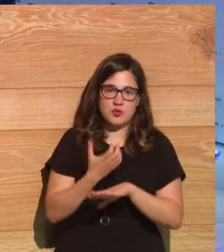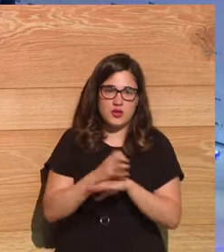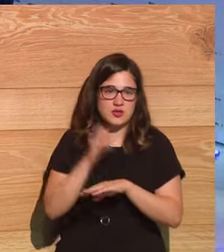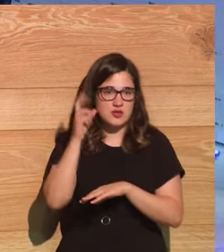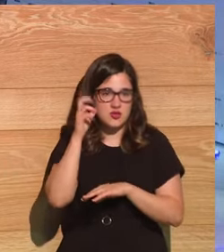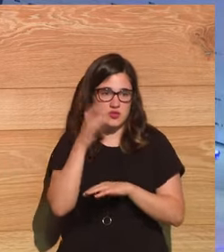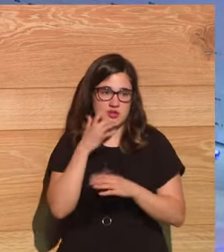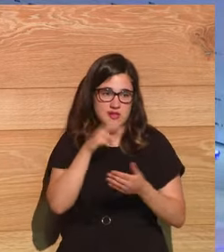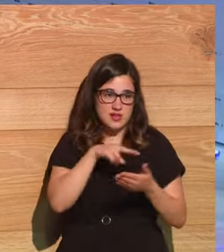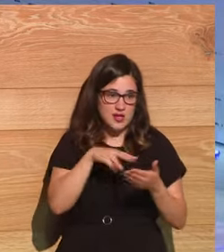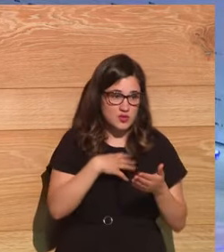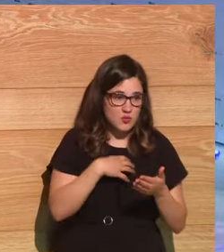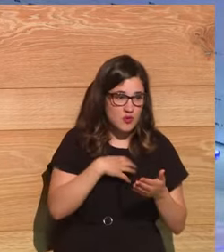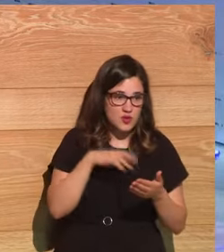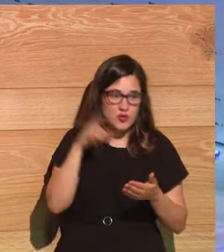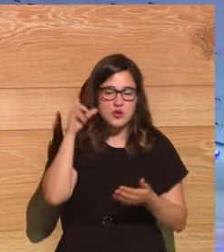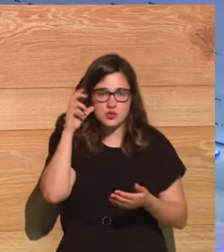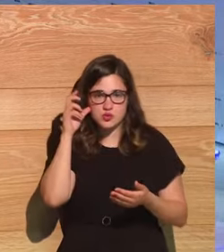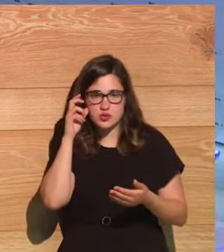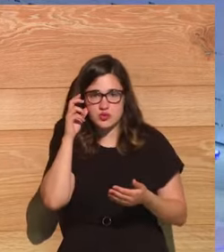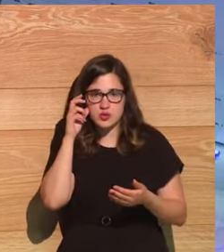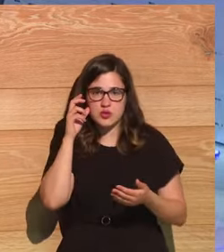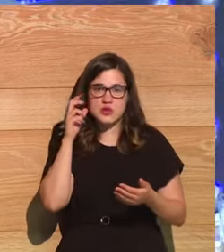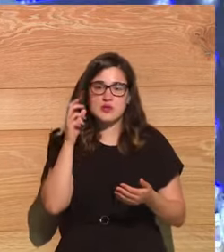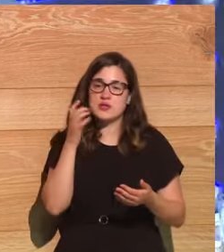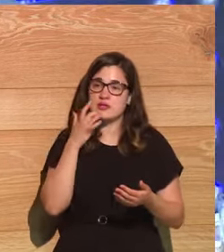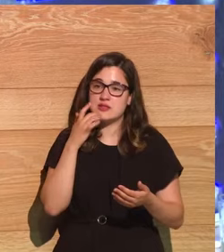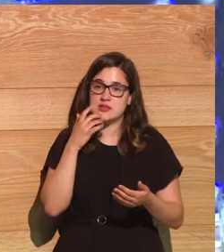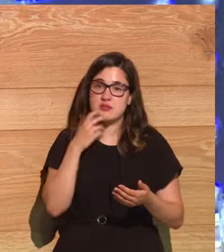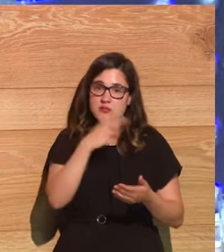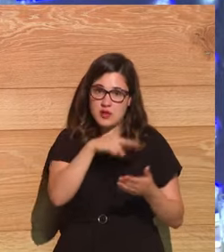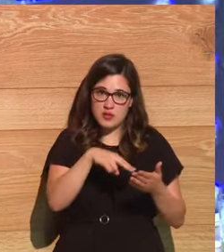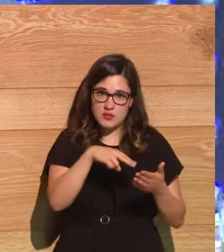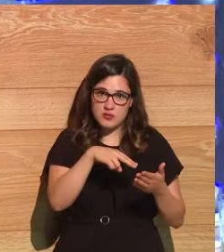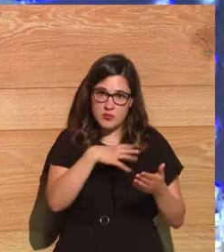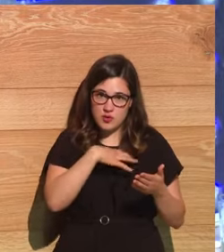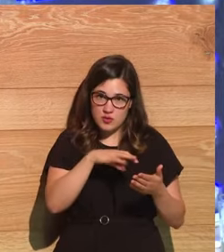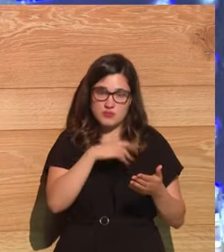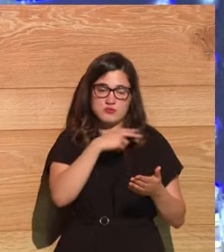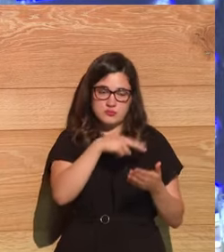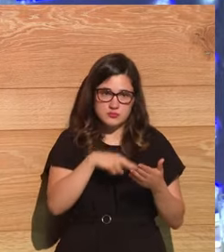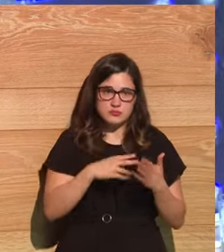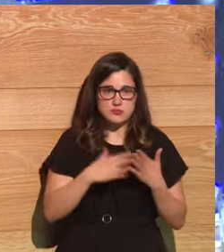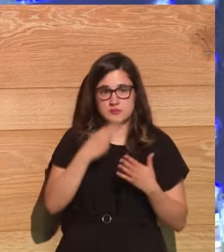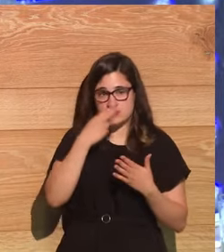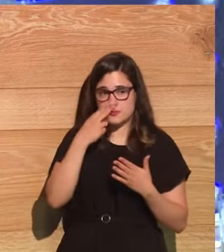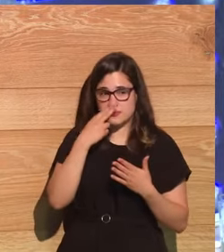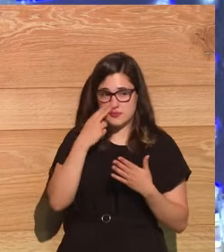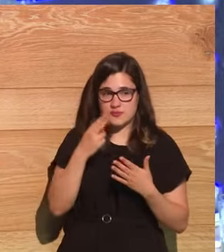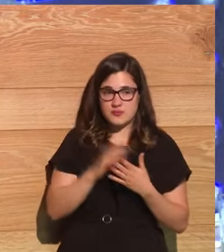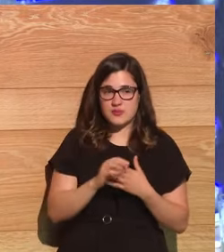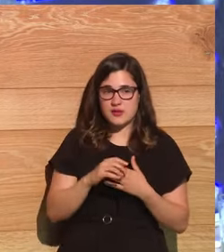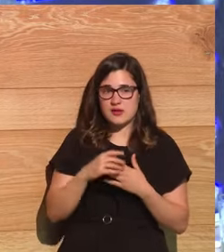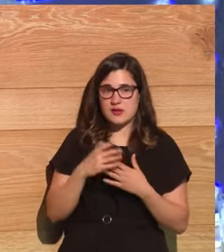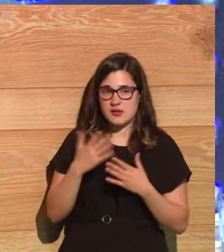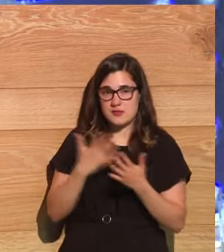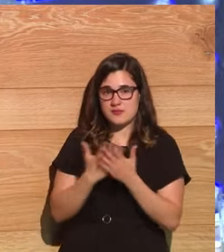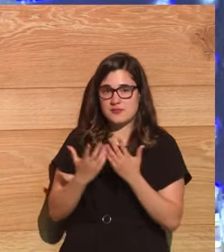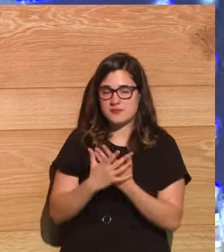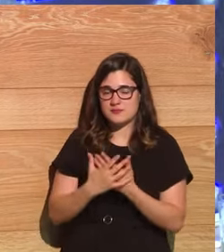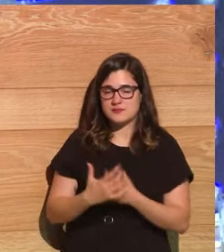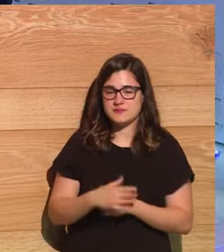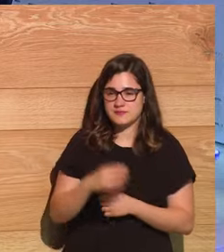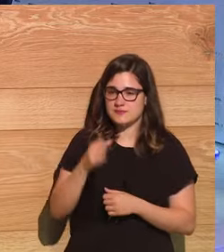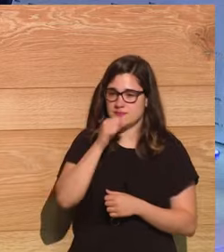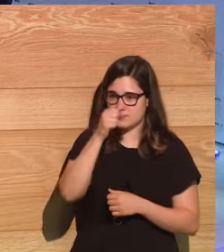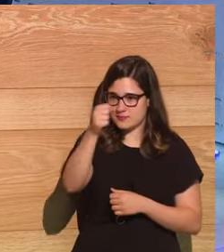cuando no puedo estar leyendo, y cuando, sí, no, leo, ¿no? Pero vamos, que hay vamos, va a ser interesante el mix. Sí, un, sí, micro por allí.